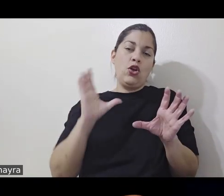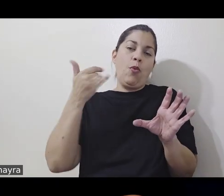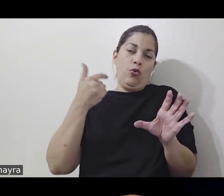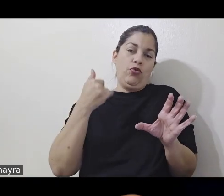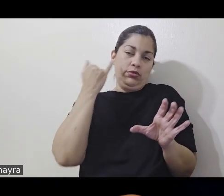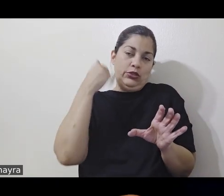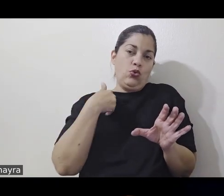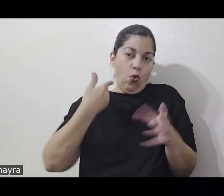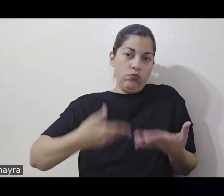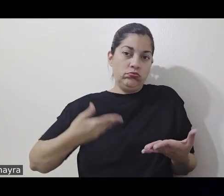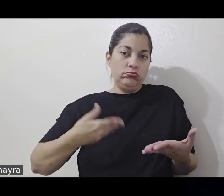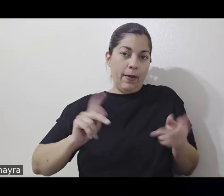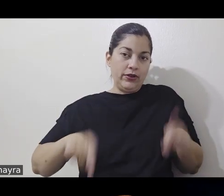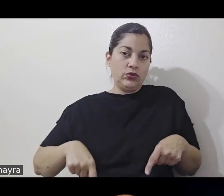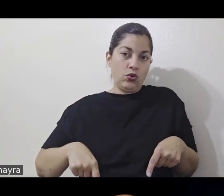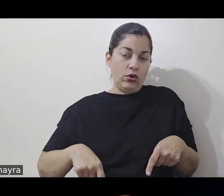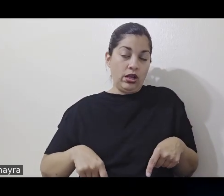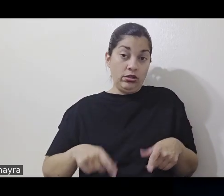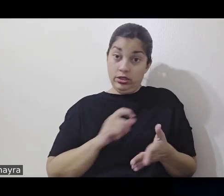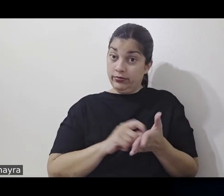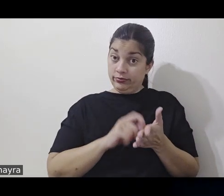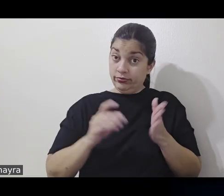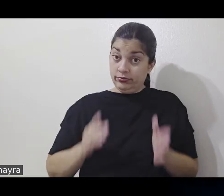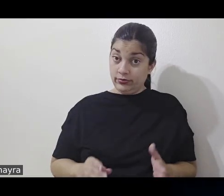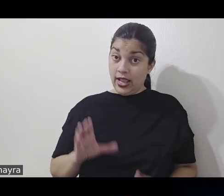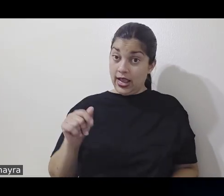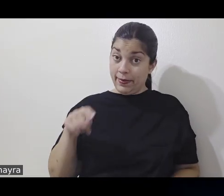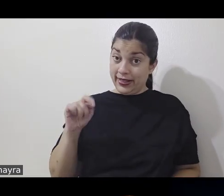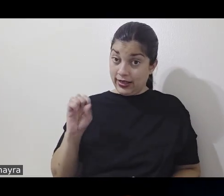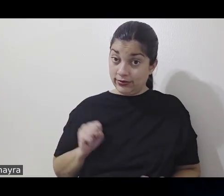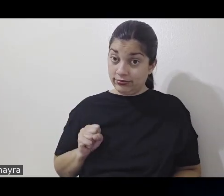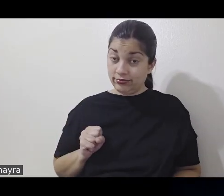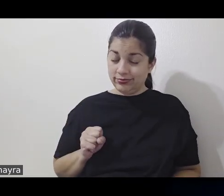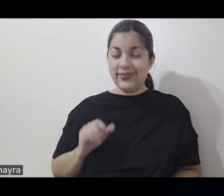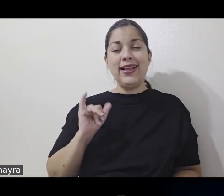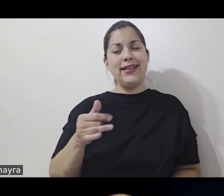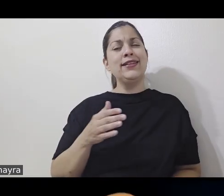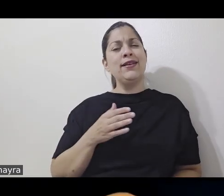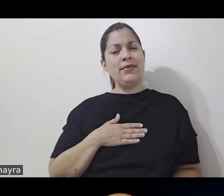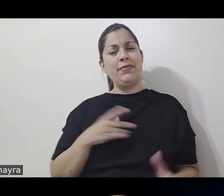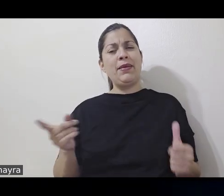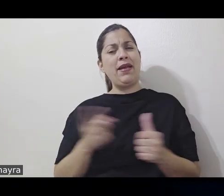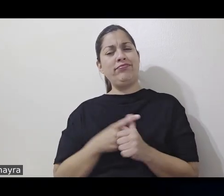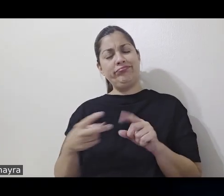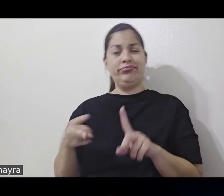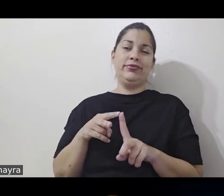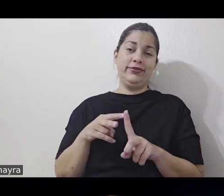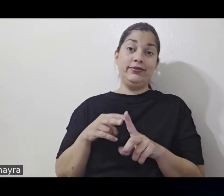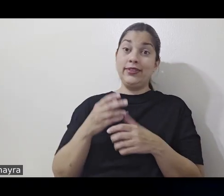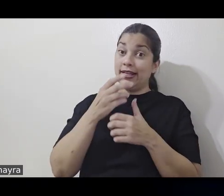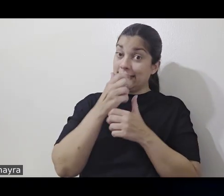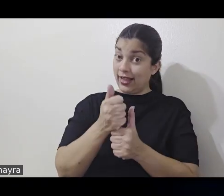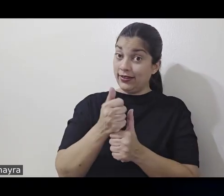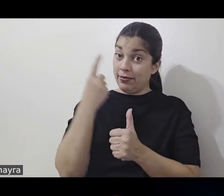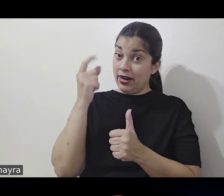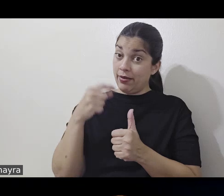las personas que escribían las carpetas. Eso era el punto de vista y ese era mi narrador. Así que fue bien interesante explorar las carpetas y